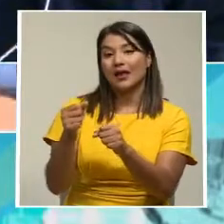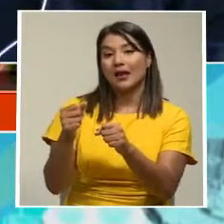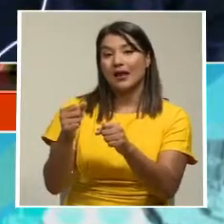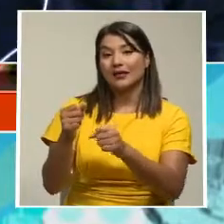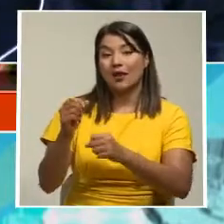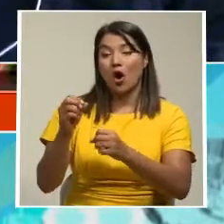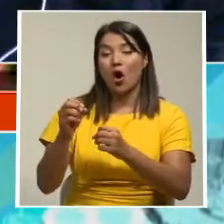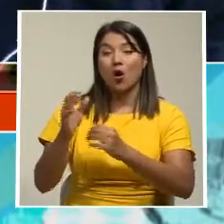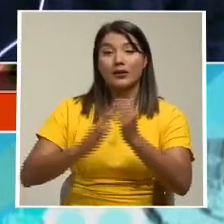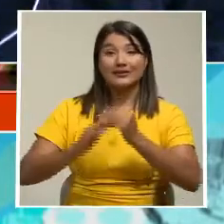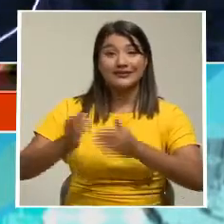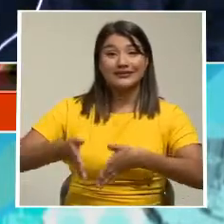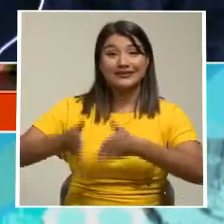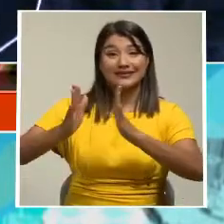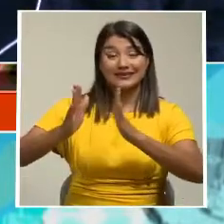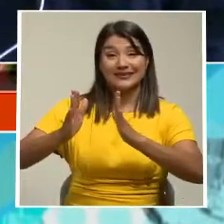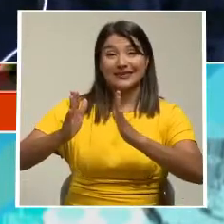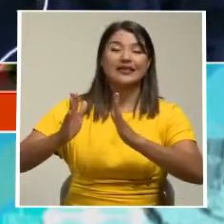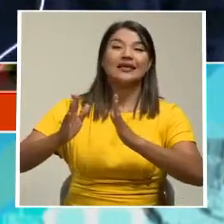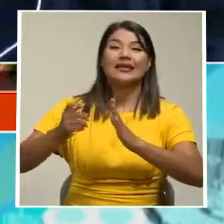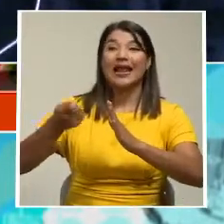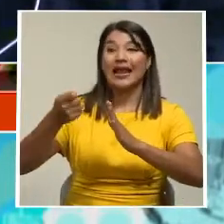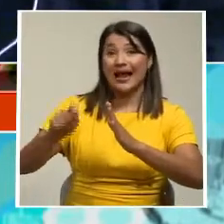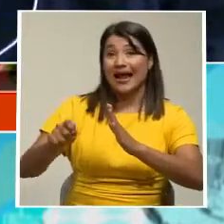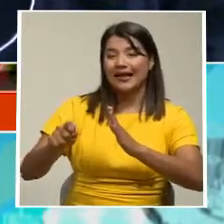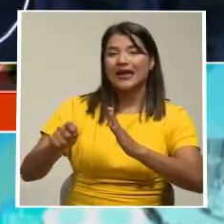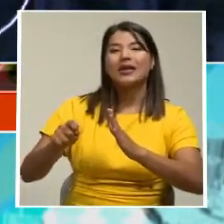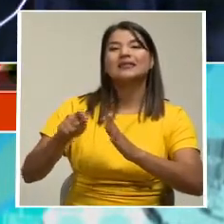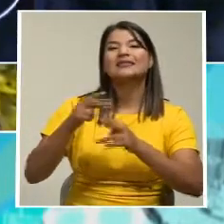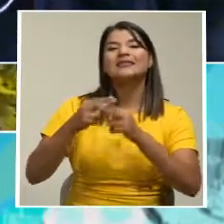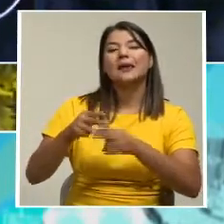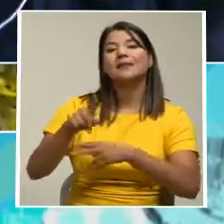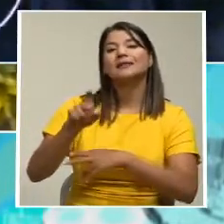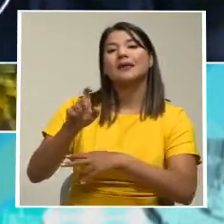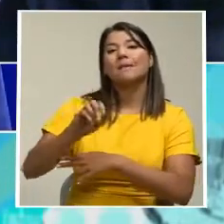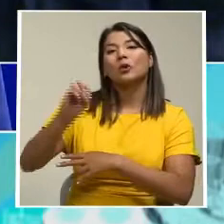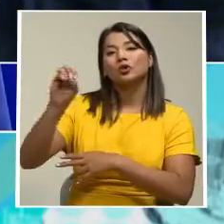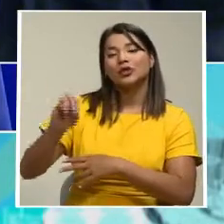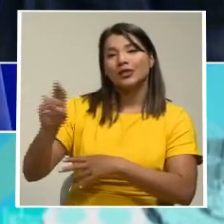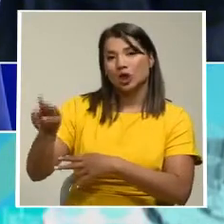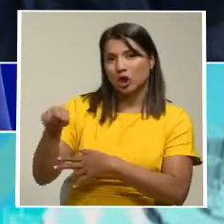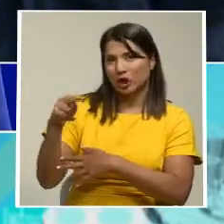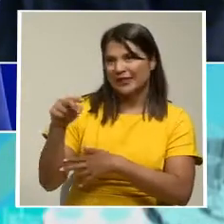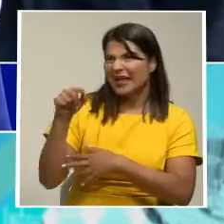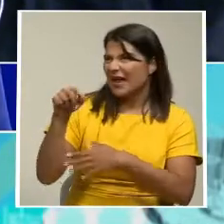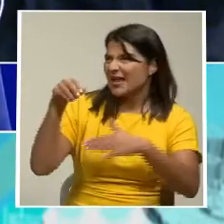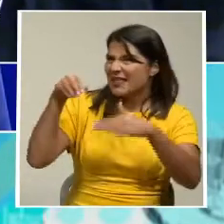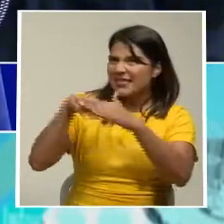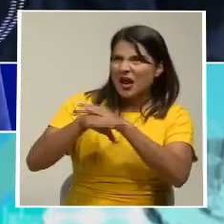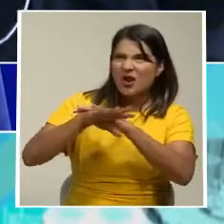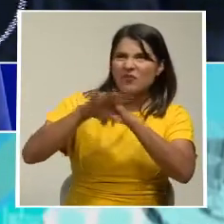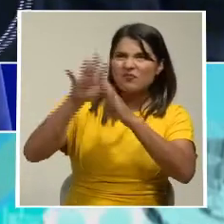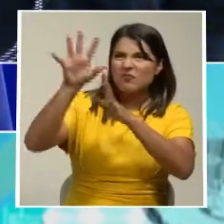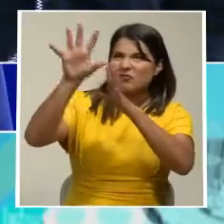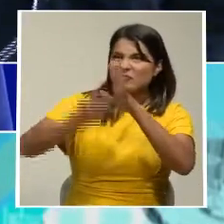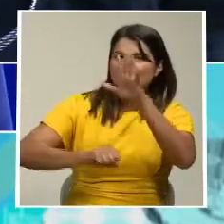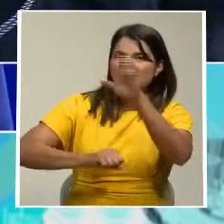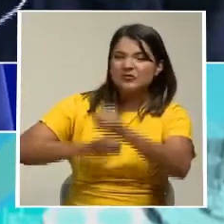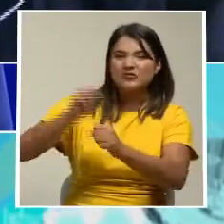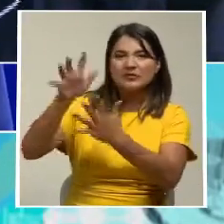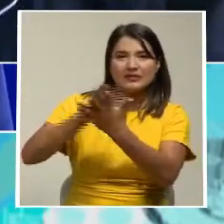de Confidencial, de la redacción del canal 100% Noticias, que fueron medios confiscados en diciembre de 2018 por Daniel